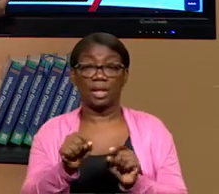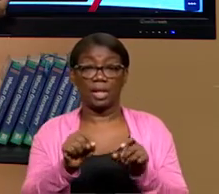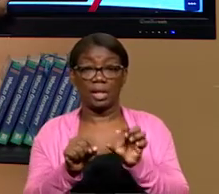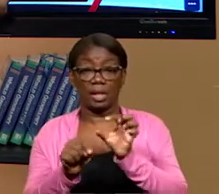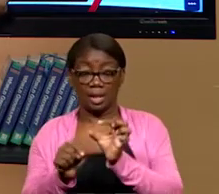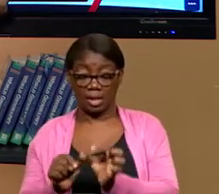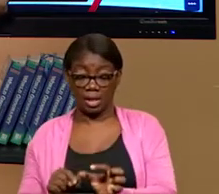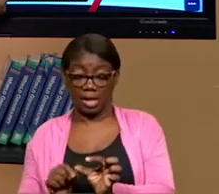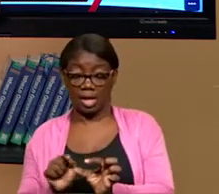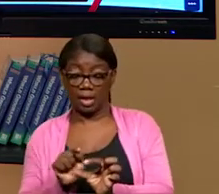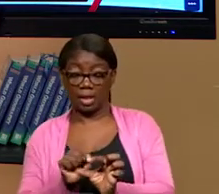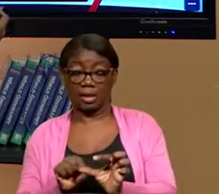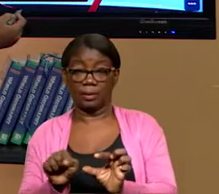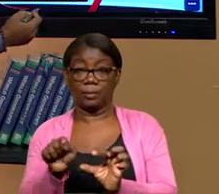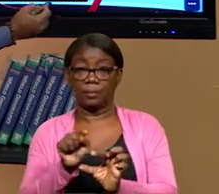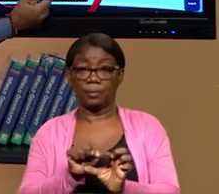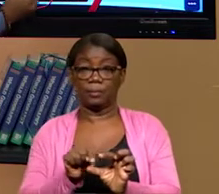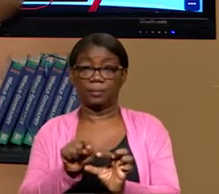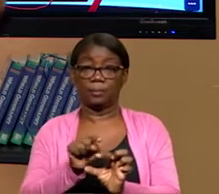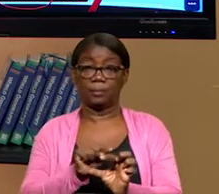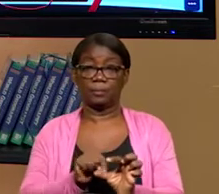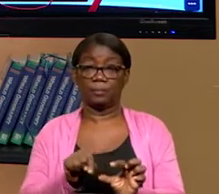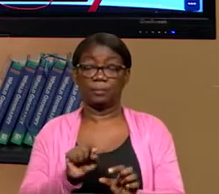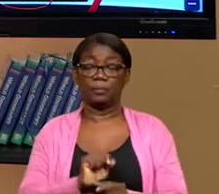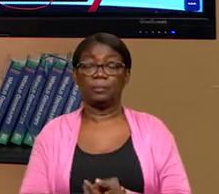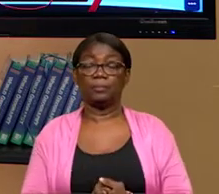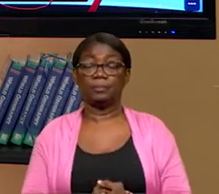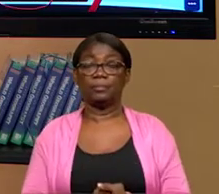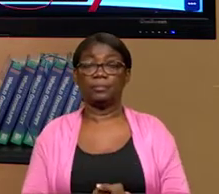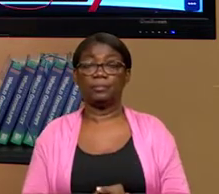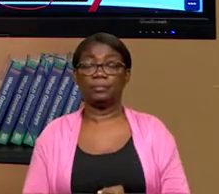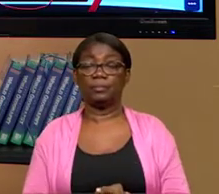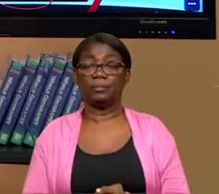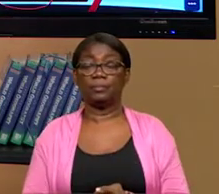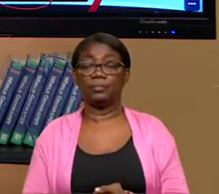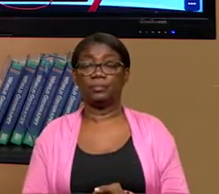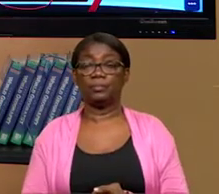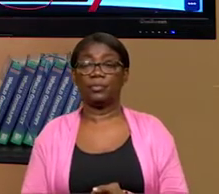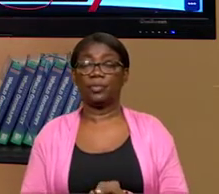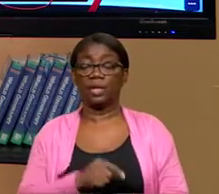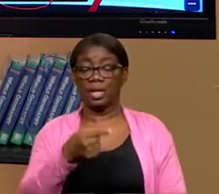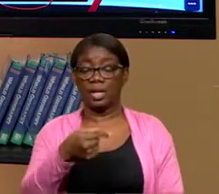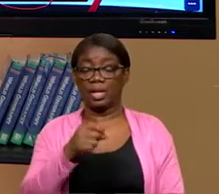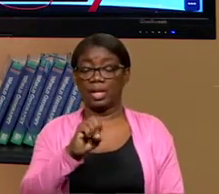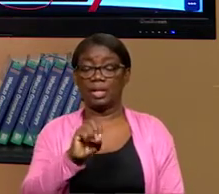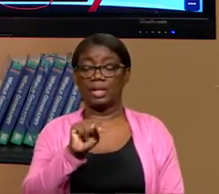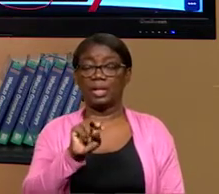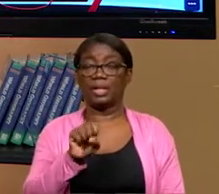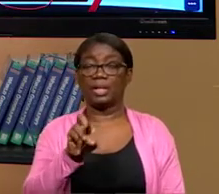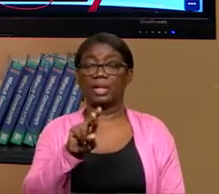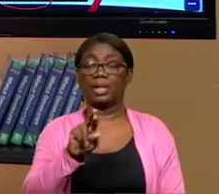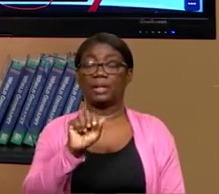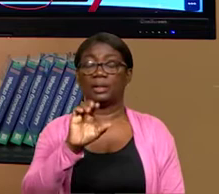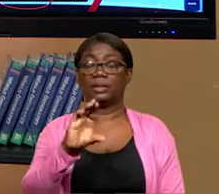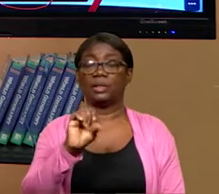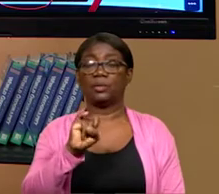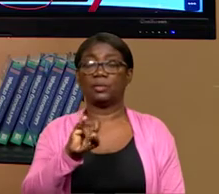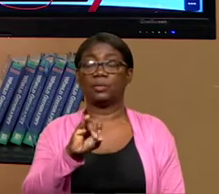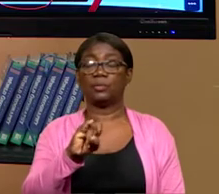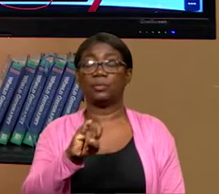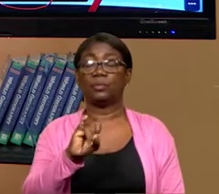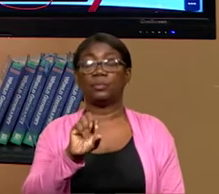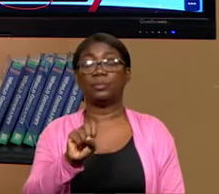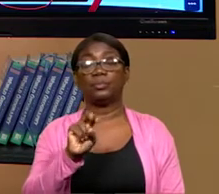da en esta área que ustedes observan aquí. ¿Okay? En esta área se da la generación, ¿ok?,